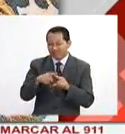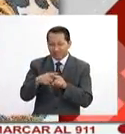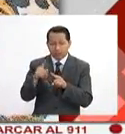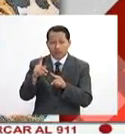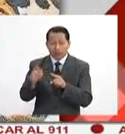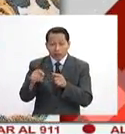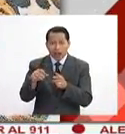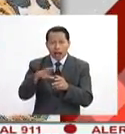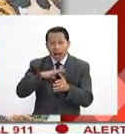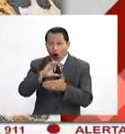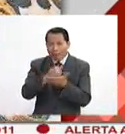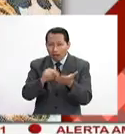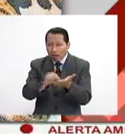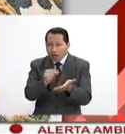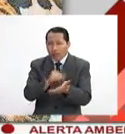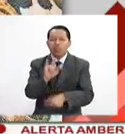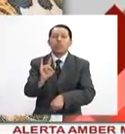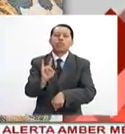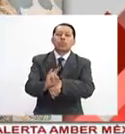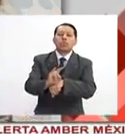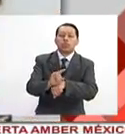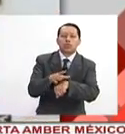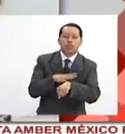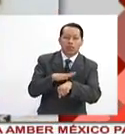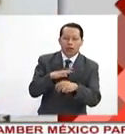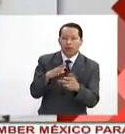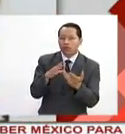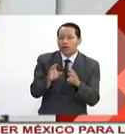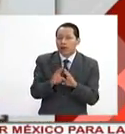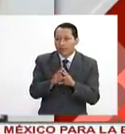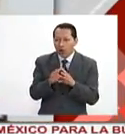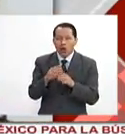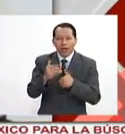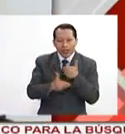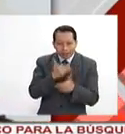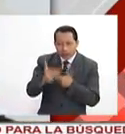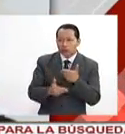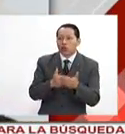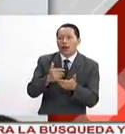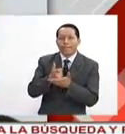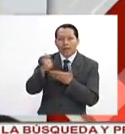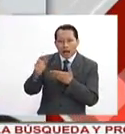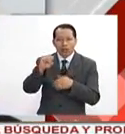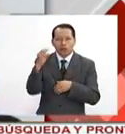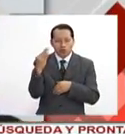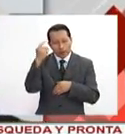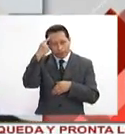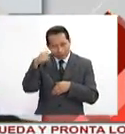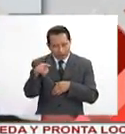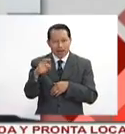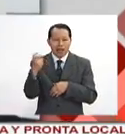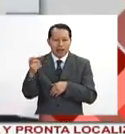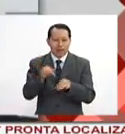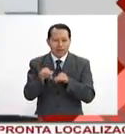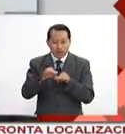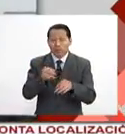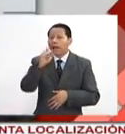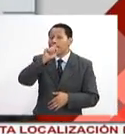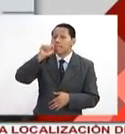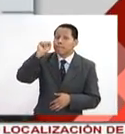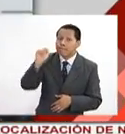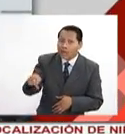de contratos que simulaba la prestación de servicios y la adquisición de softwares para la dependencia. Le recuerdo que por este